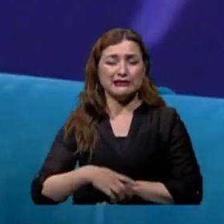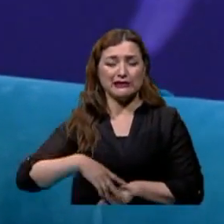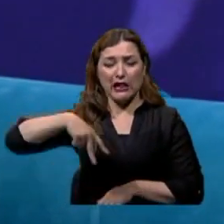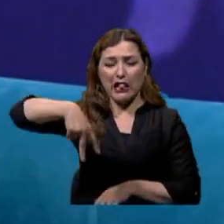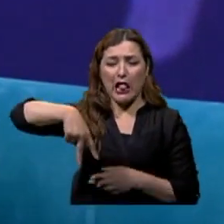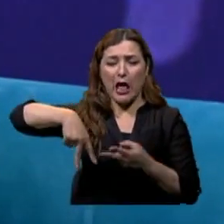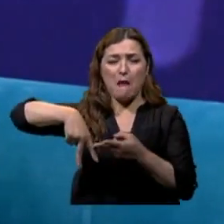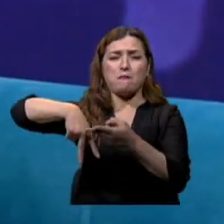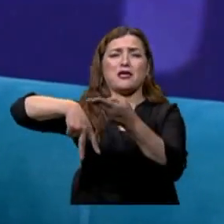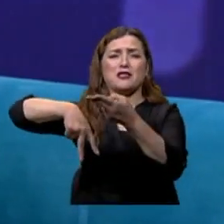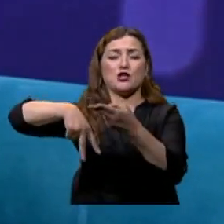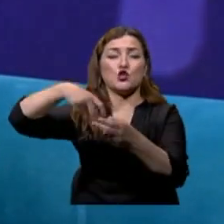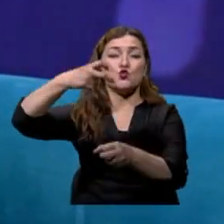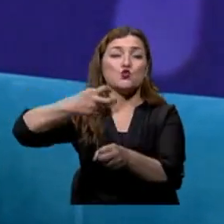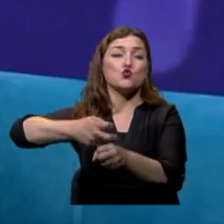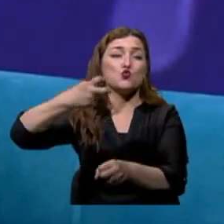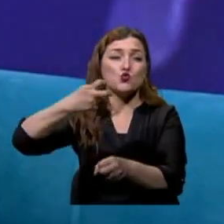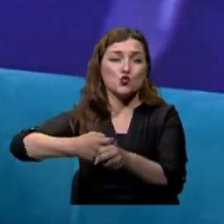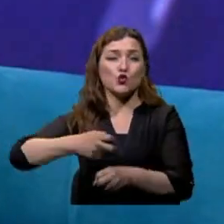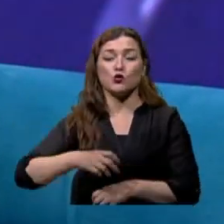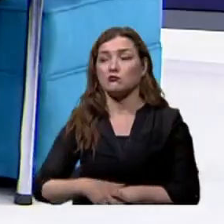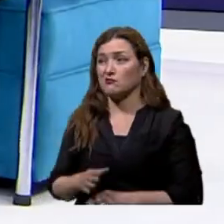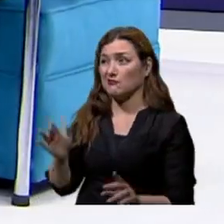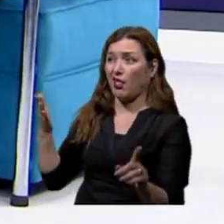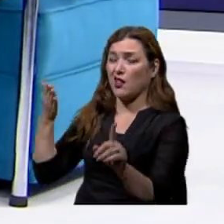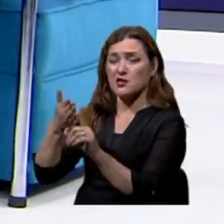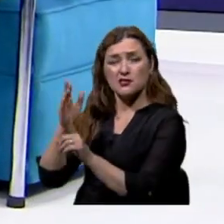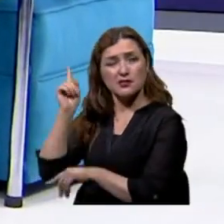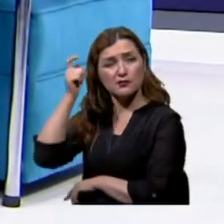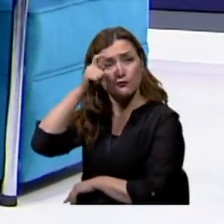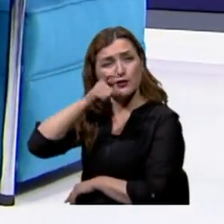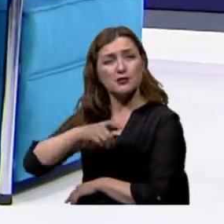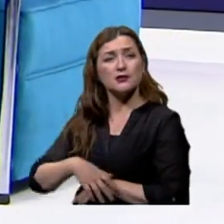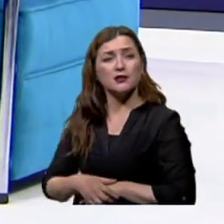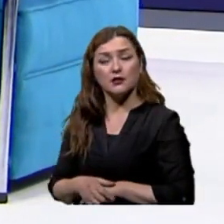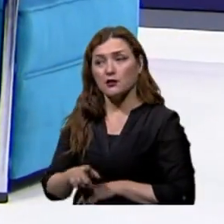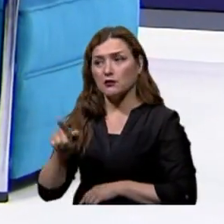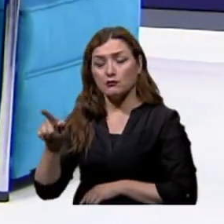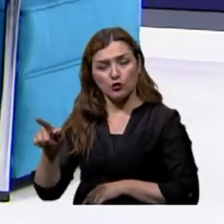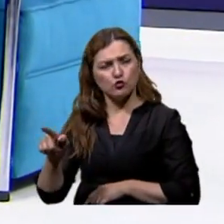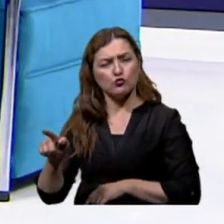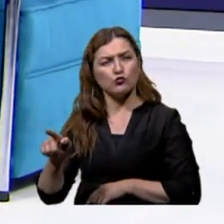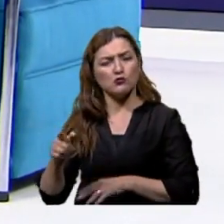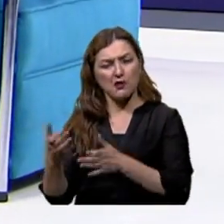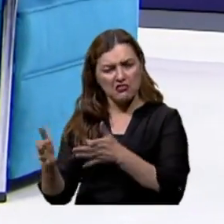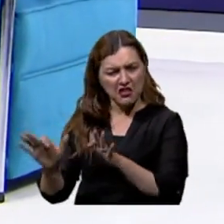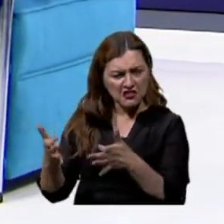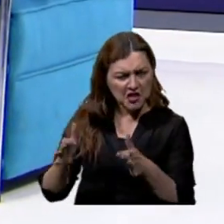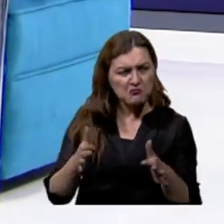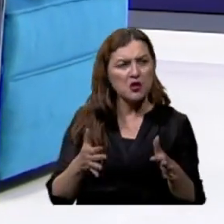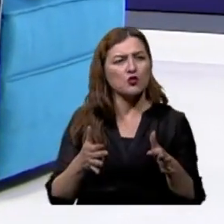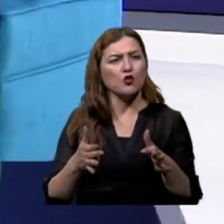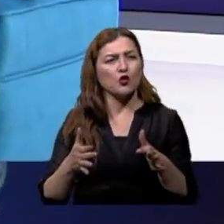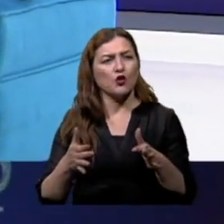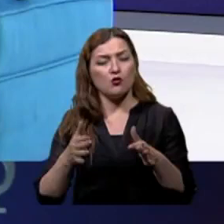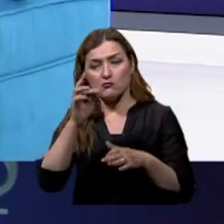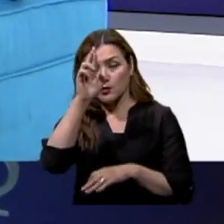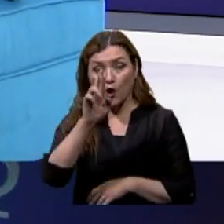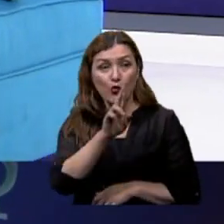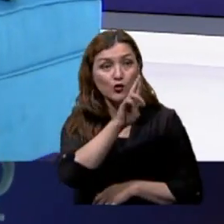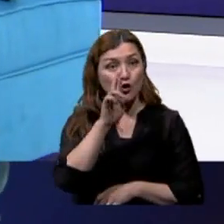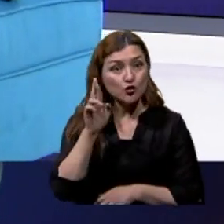es algo duro. Es un reto, pero has logrado tú, en base a múltiples tratamientos y seguramente